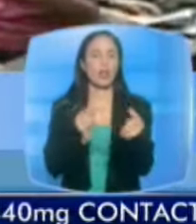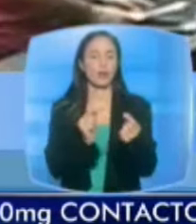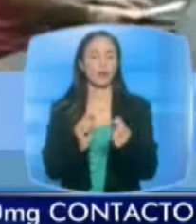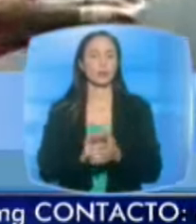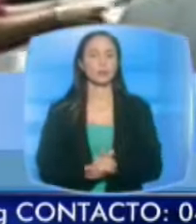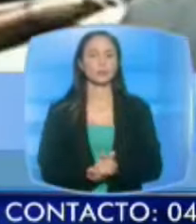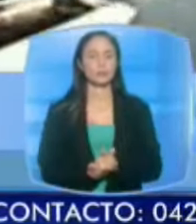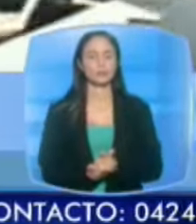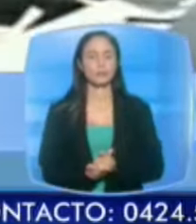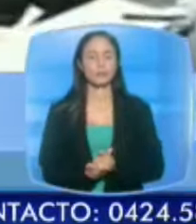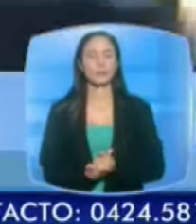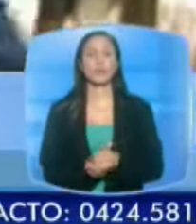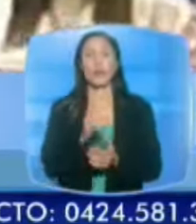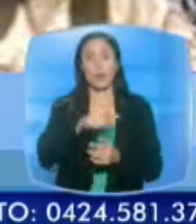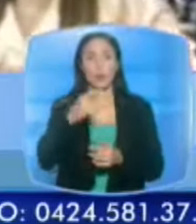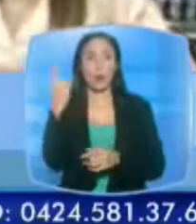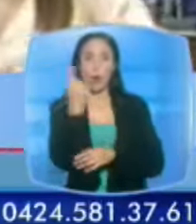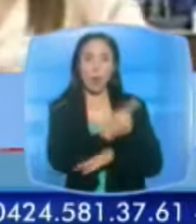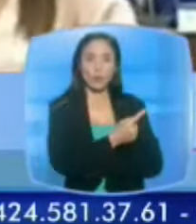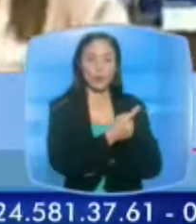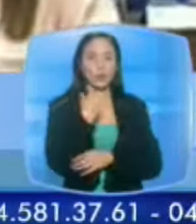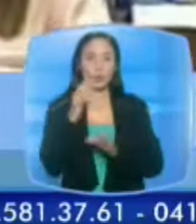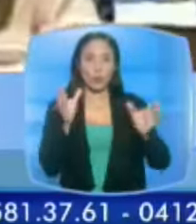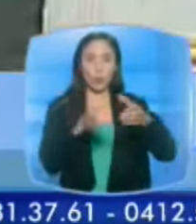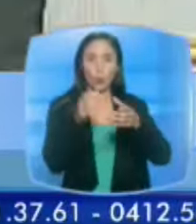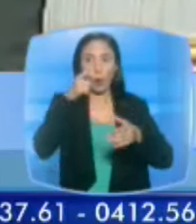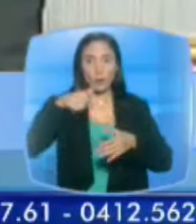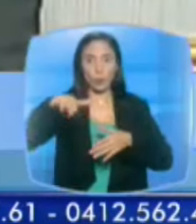práctica y la obligación de todos los